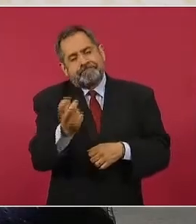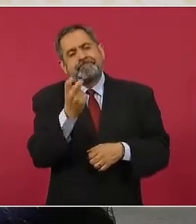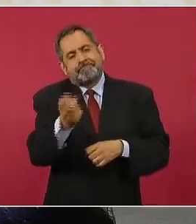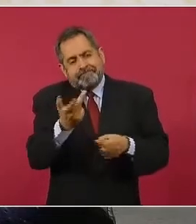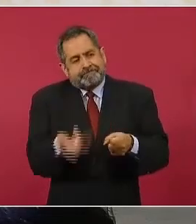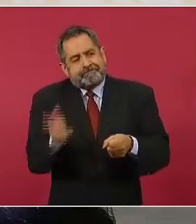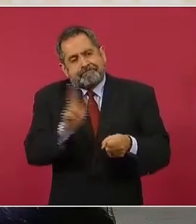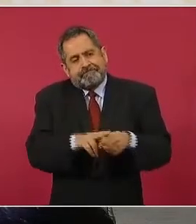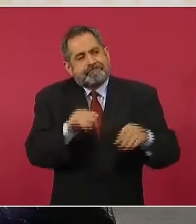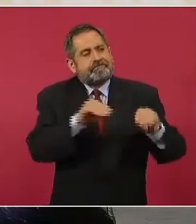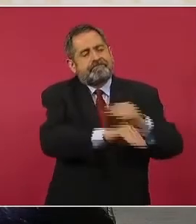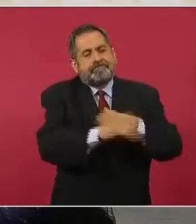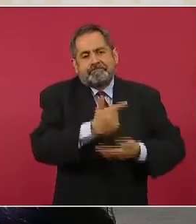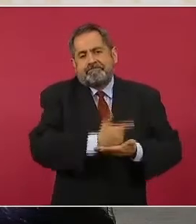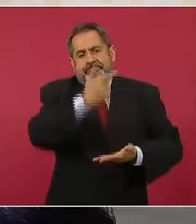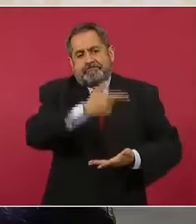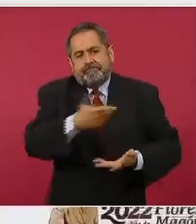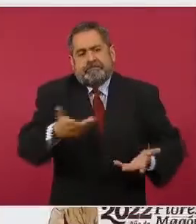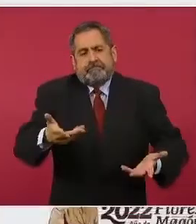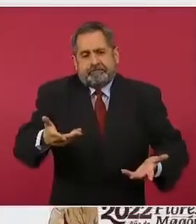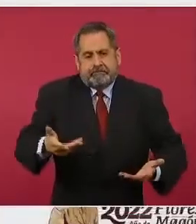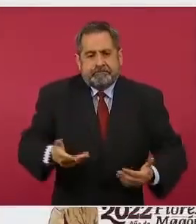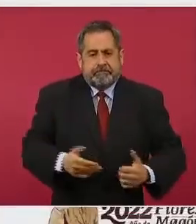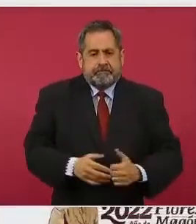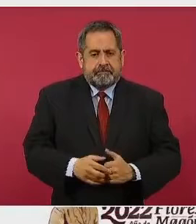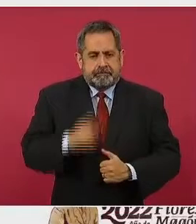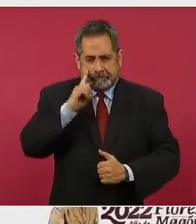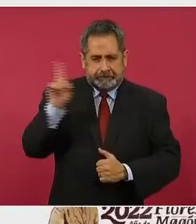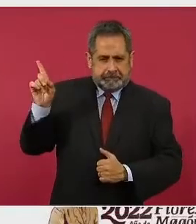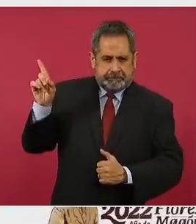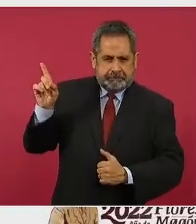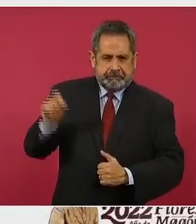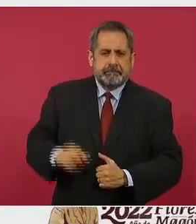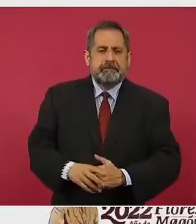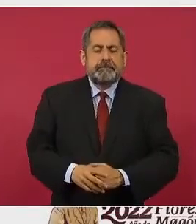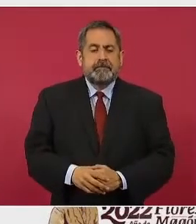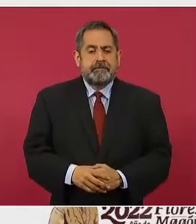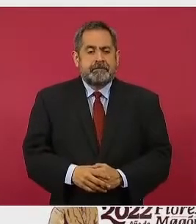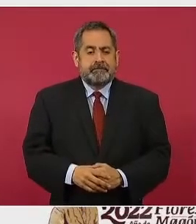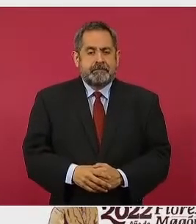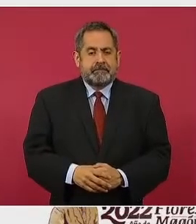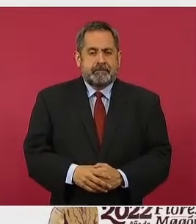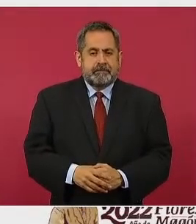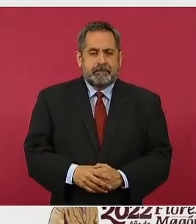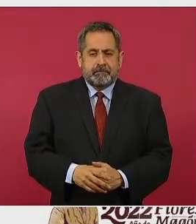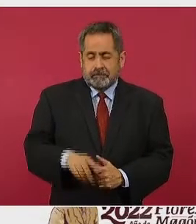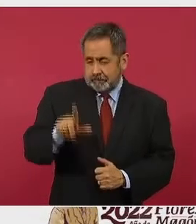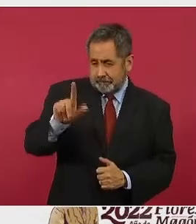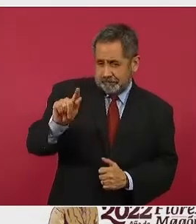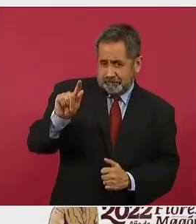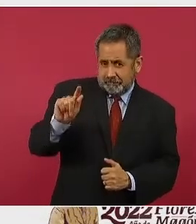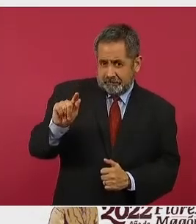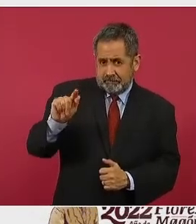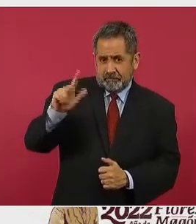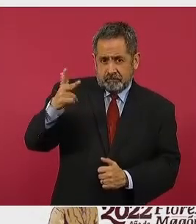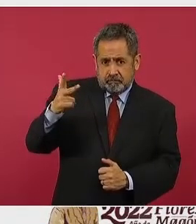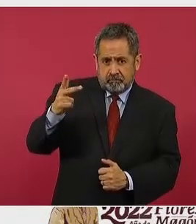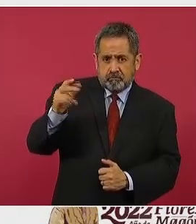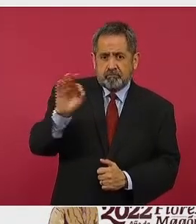hay, que es de hace unos días, de hospitalizados en la Ciudad de México.